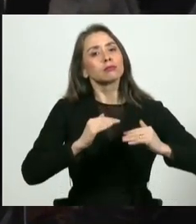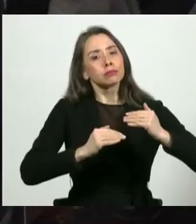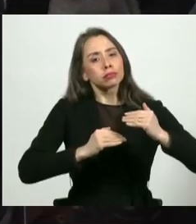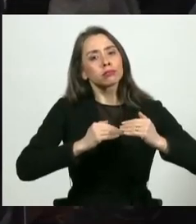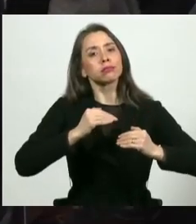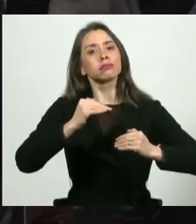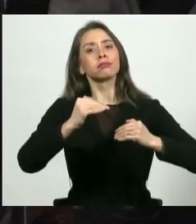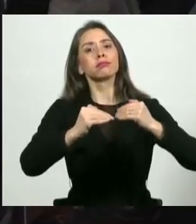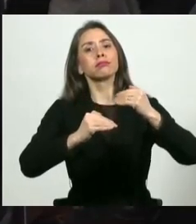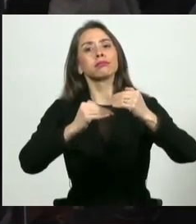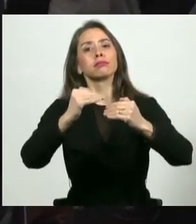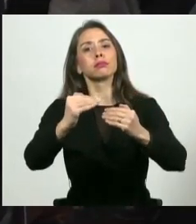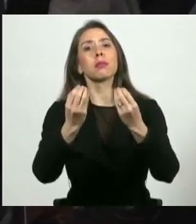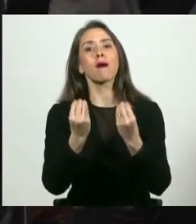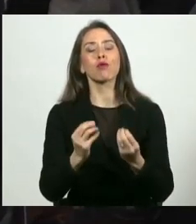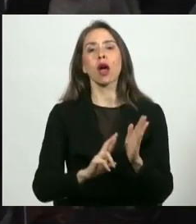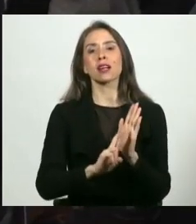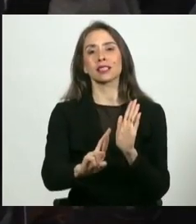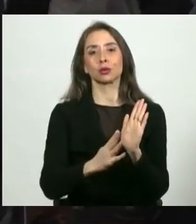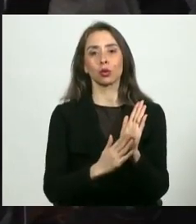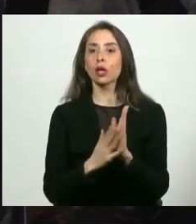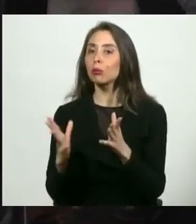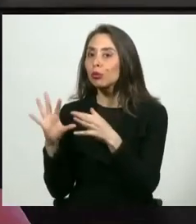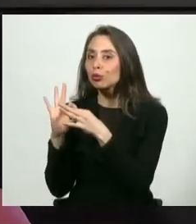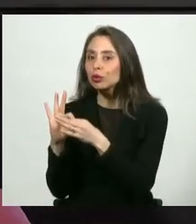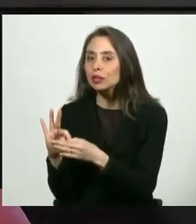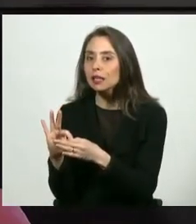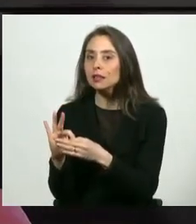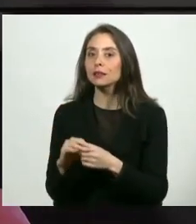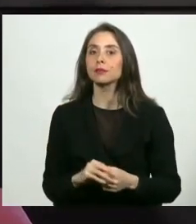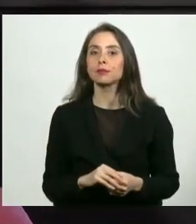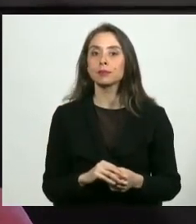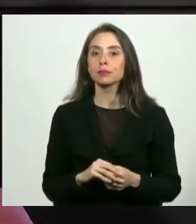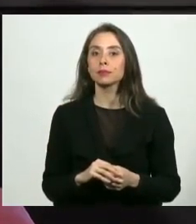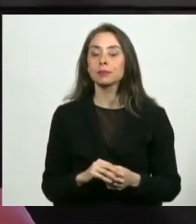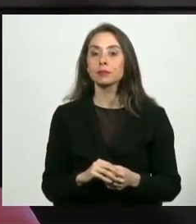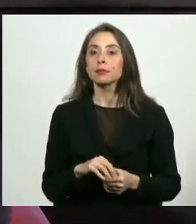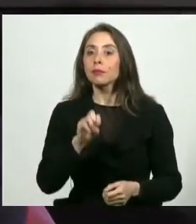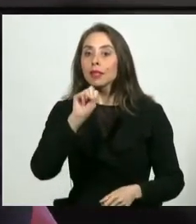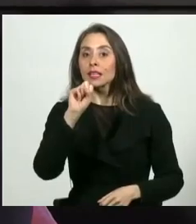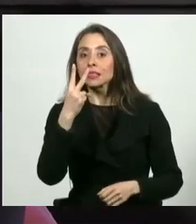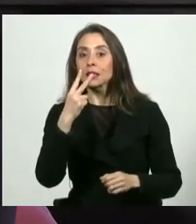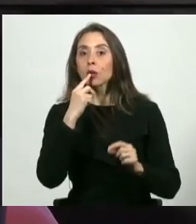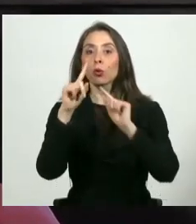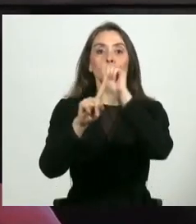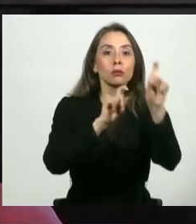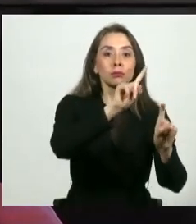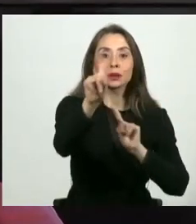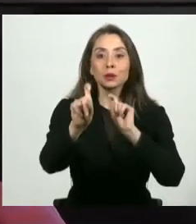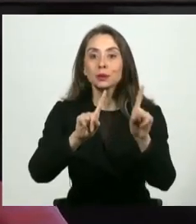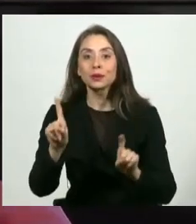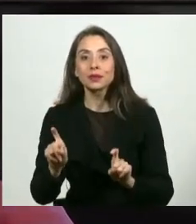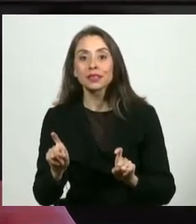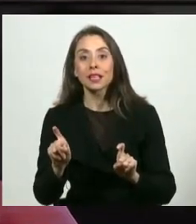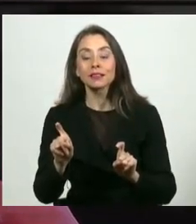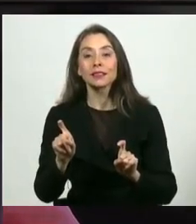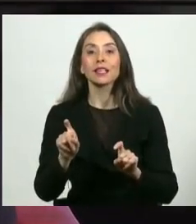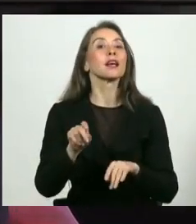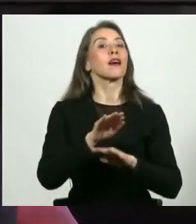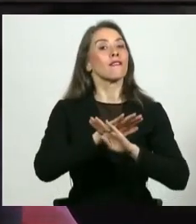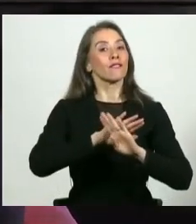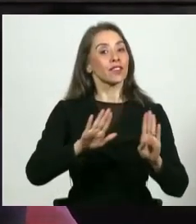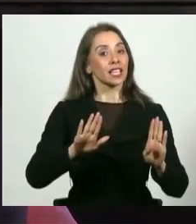pausada para poder tener buenos resultados. Muchas gracias. Vamos a ir a una segunda ronda de preguntas. para